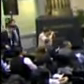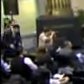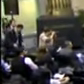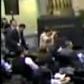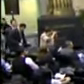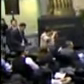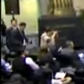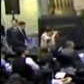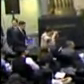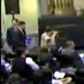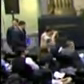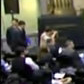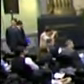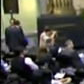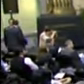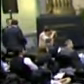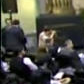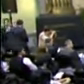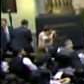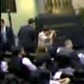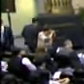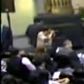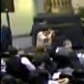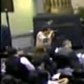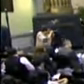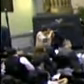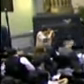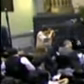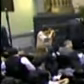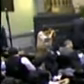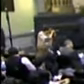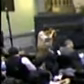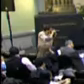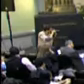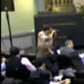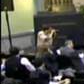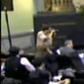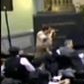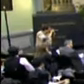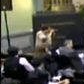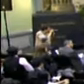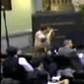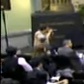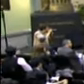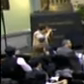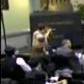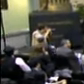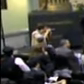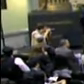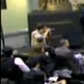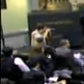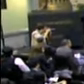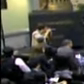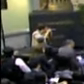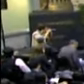Barrón, presidenta de la Comisión de Relaciones Exteriores. Muchas gracias.